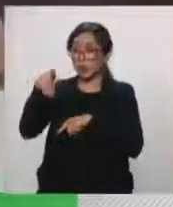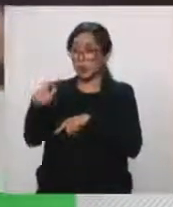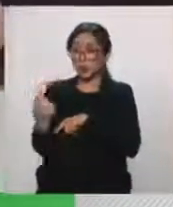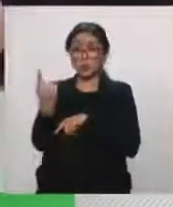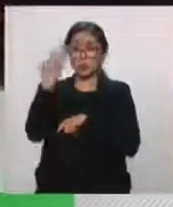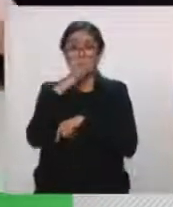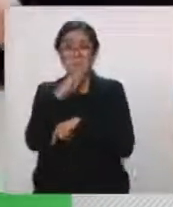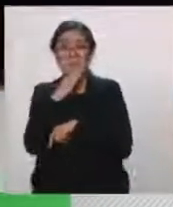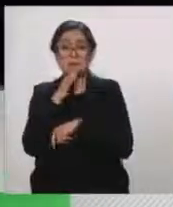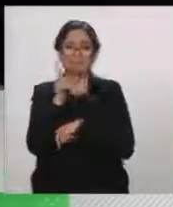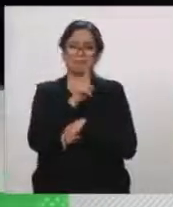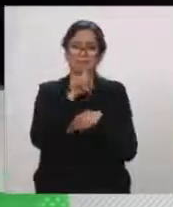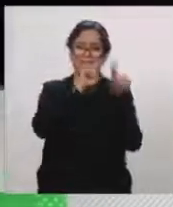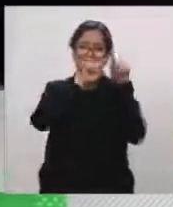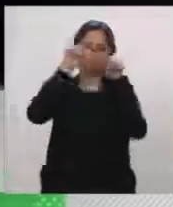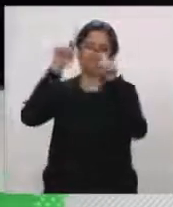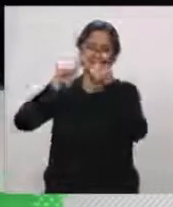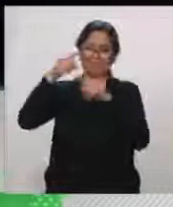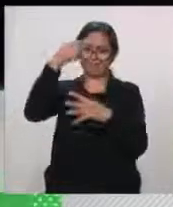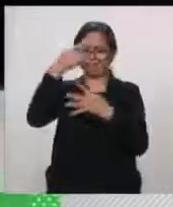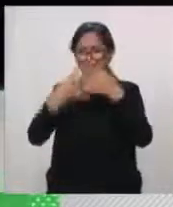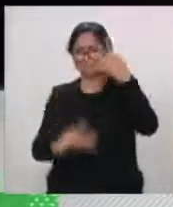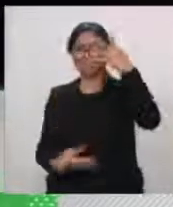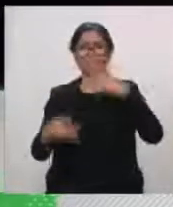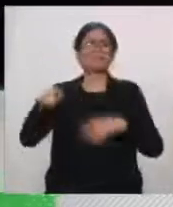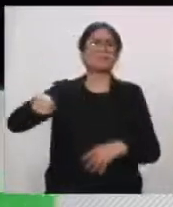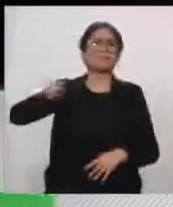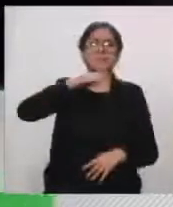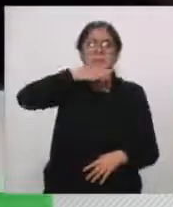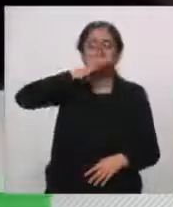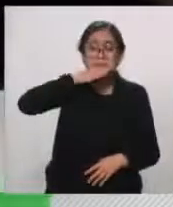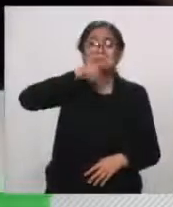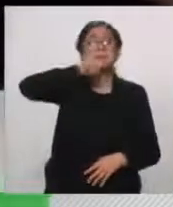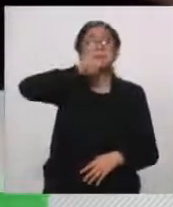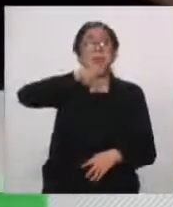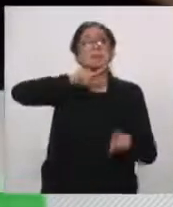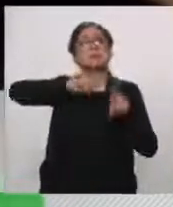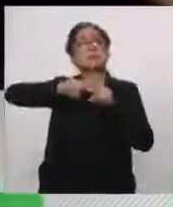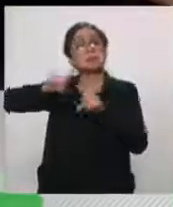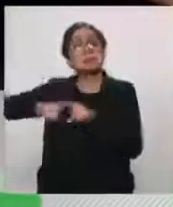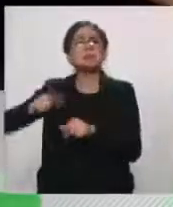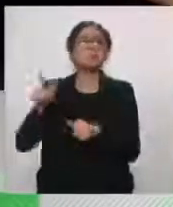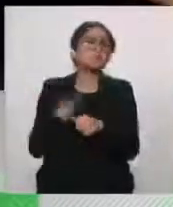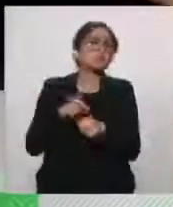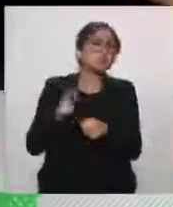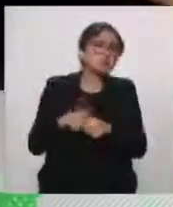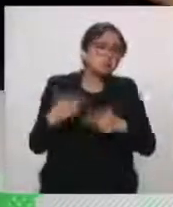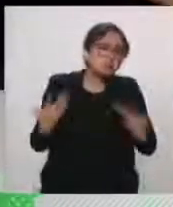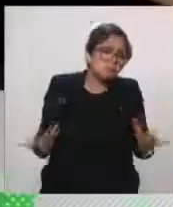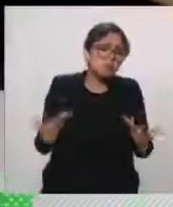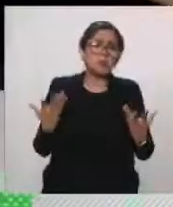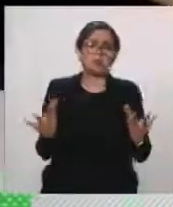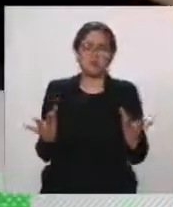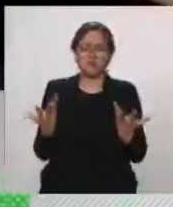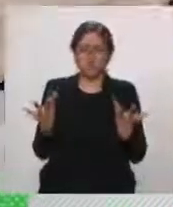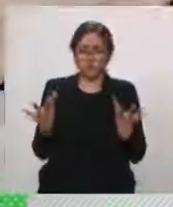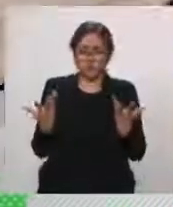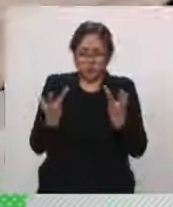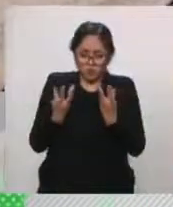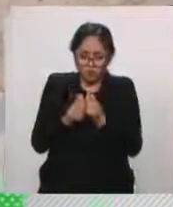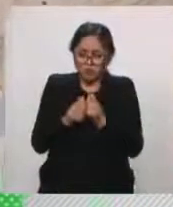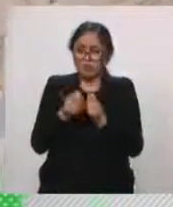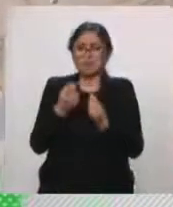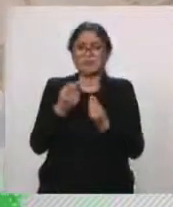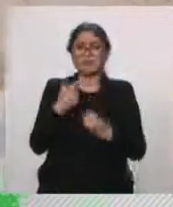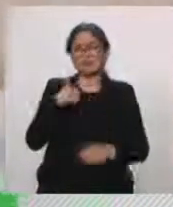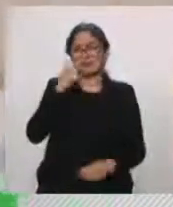son muchísimos tipos de maíz, multicolores, que toman pues tal forma que